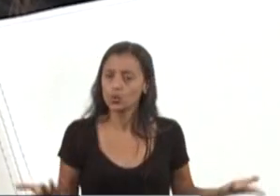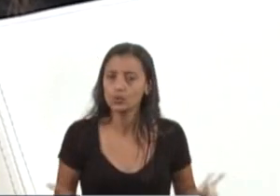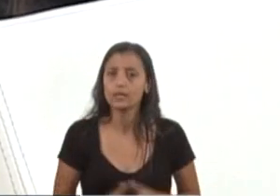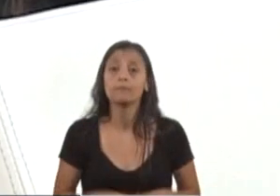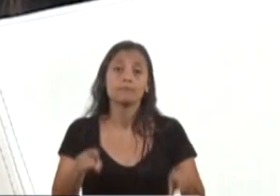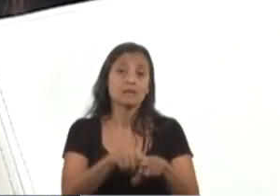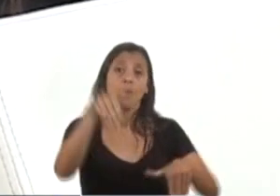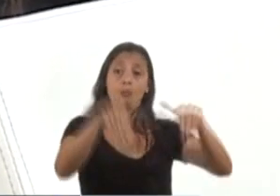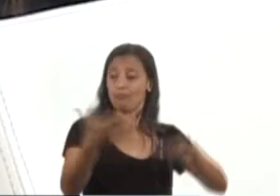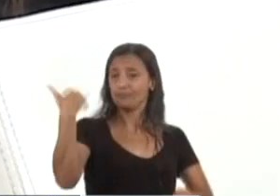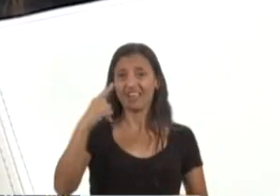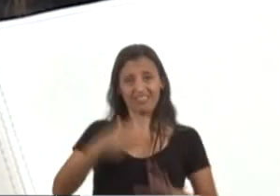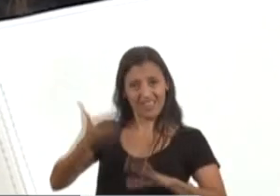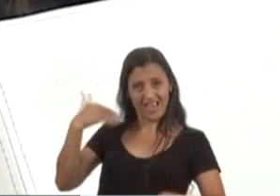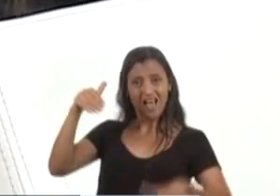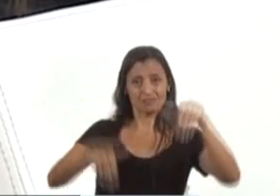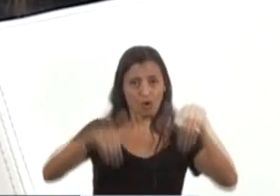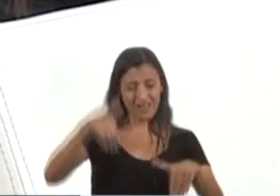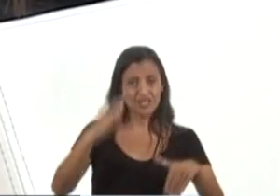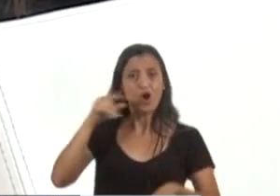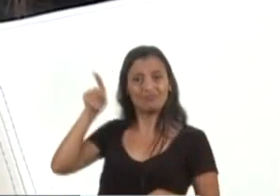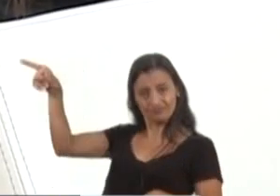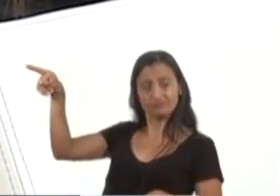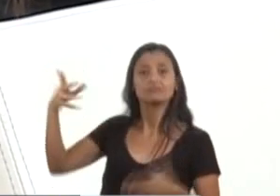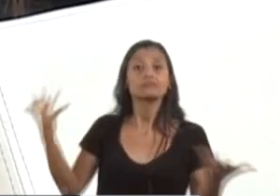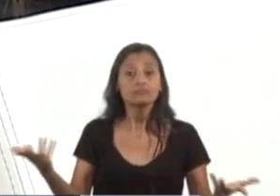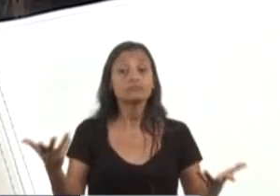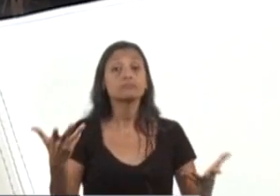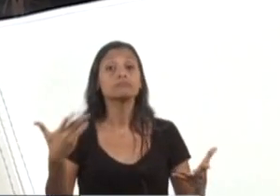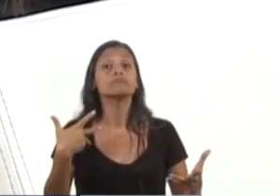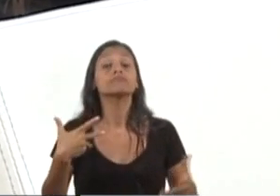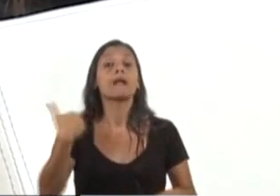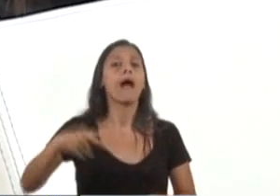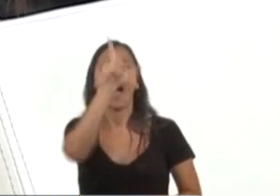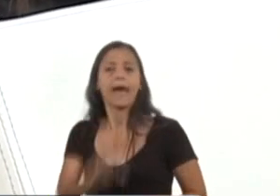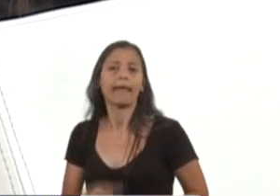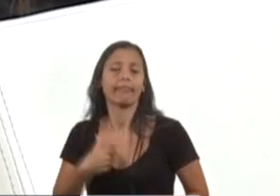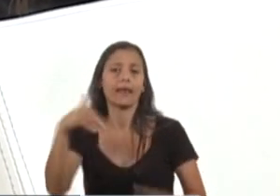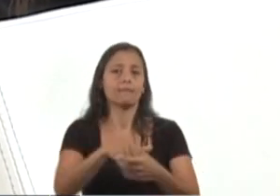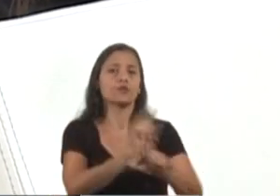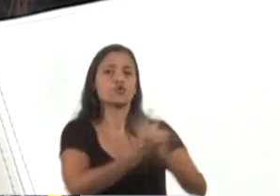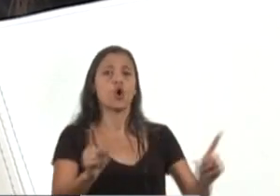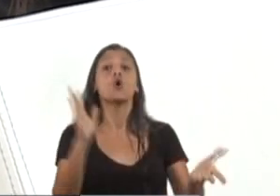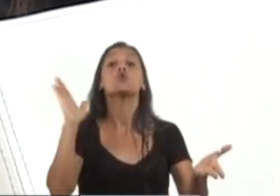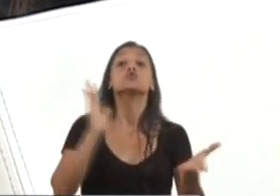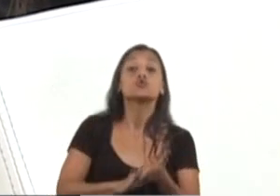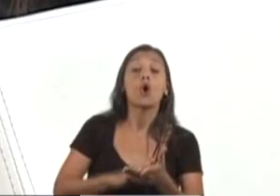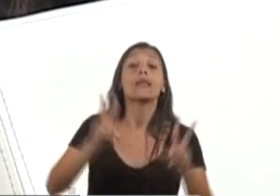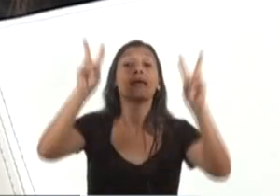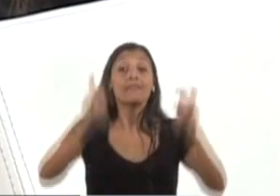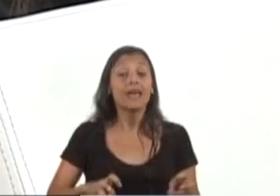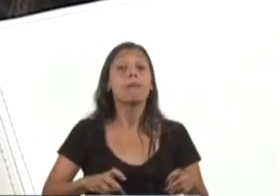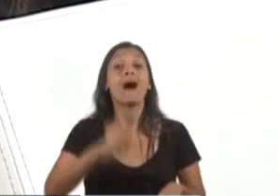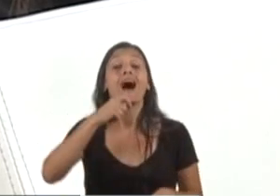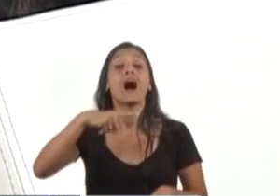la votación de días atrás en las Naciones Unidas, la abstención argentina en la condena a Rusia.